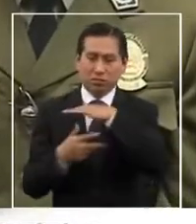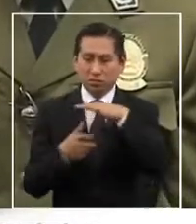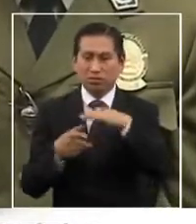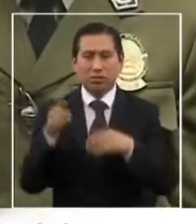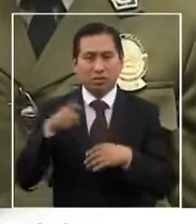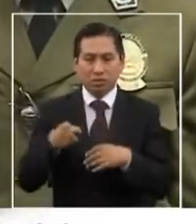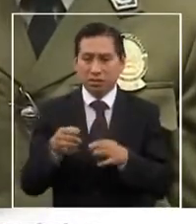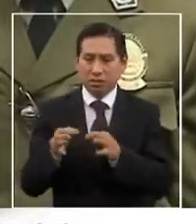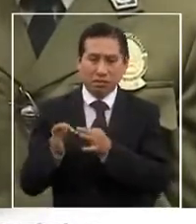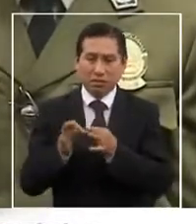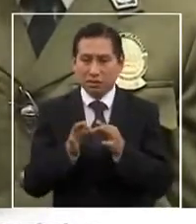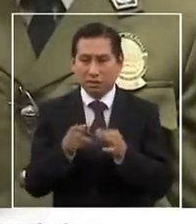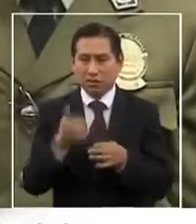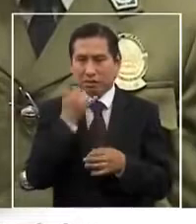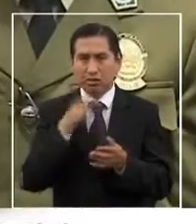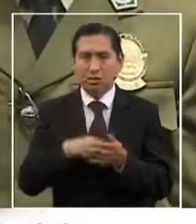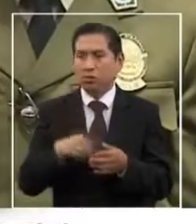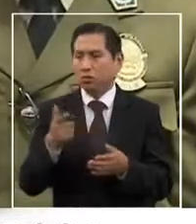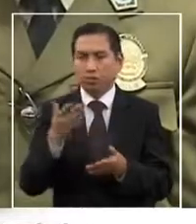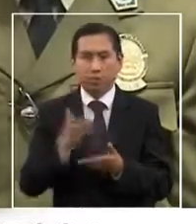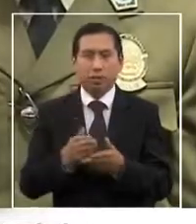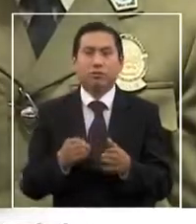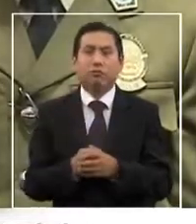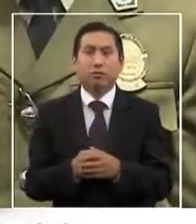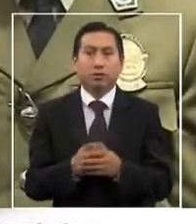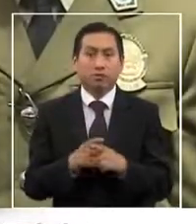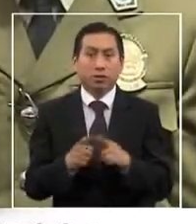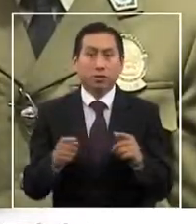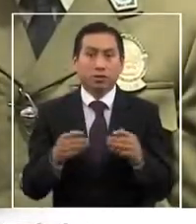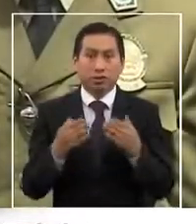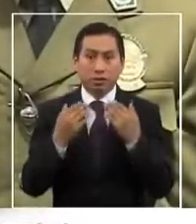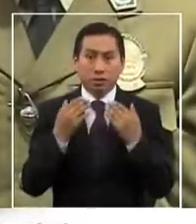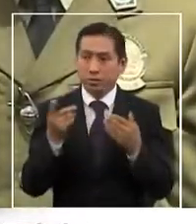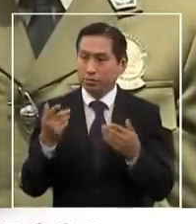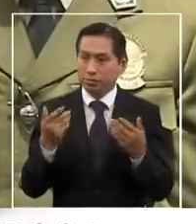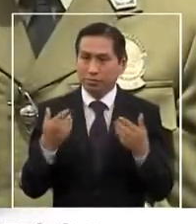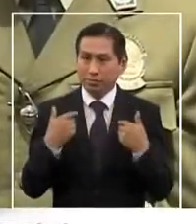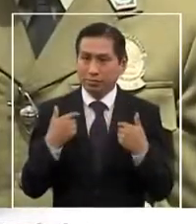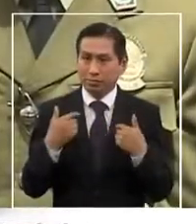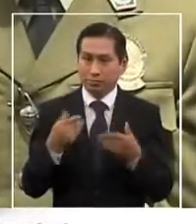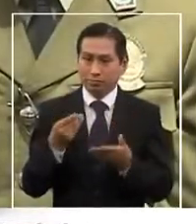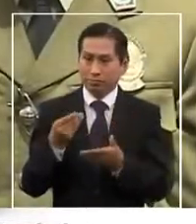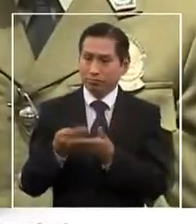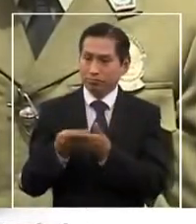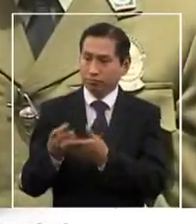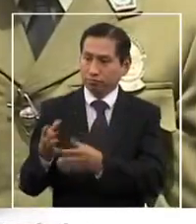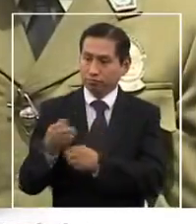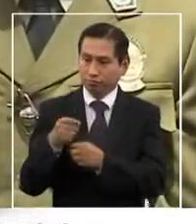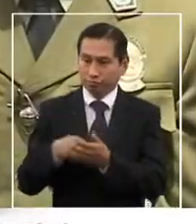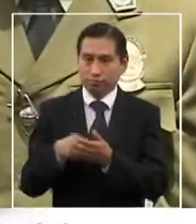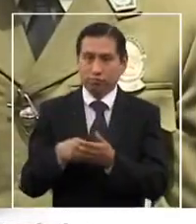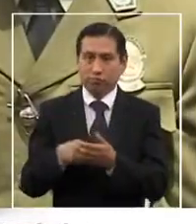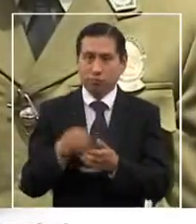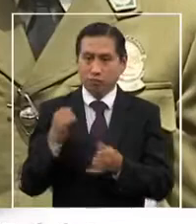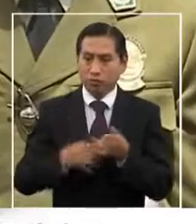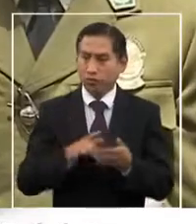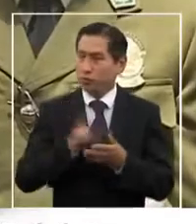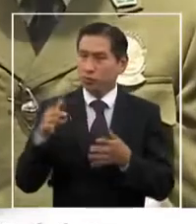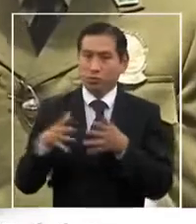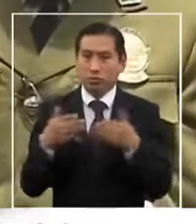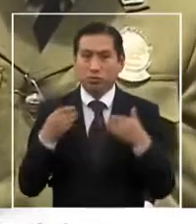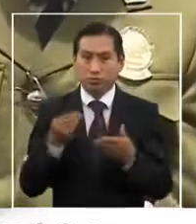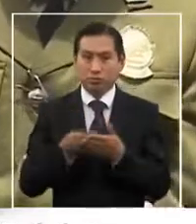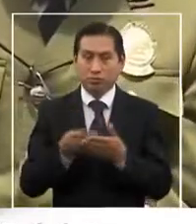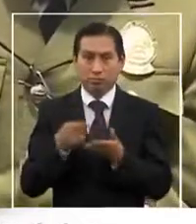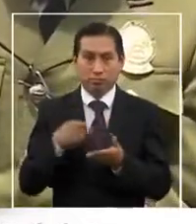necesita reparación y el resto están parados. Pero gracias a los recursos que hemos conseguido en este mi último viaje a Estados Unidos, he conseguido